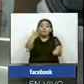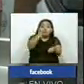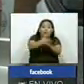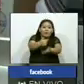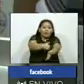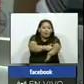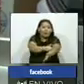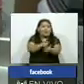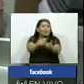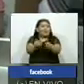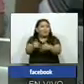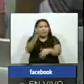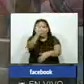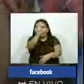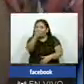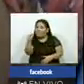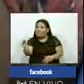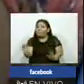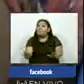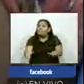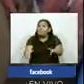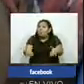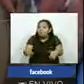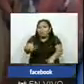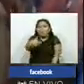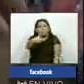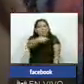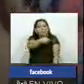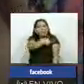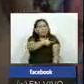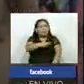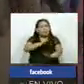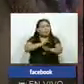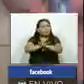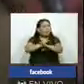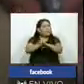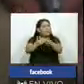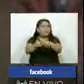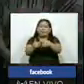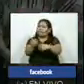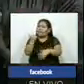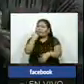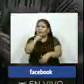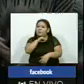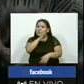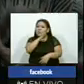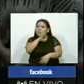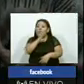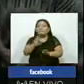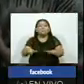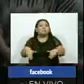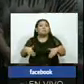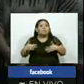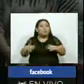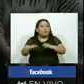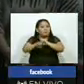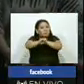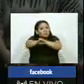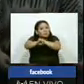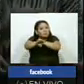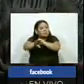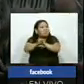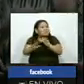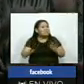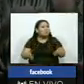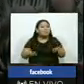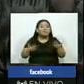salud ubicados a nivel nacional a ponerse la vacuna contra diversidad de enfermedades. Lo que hacemos con este tipo de campaña es